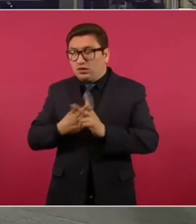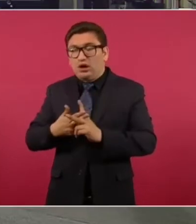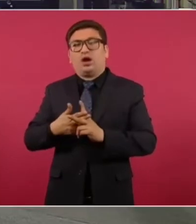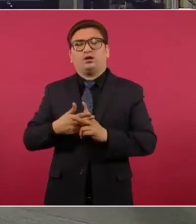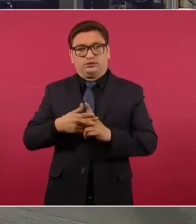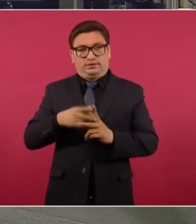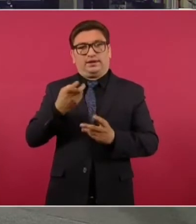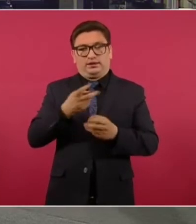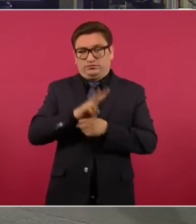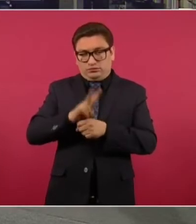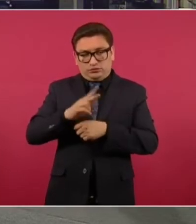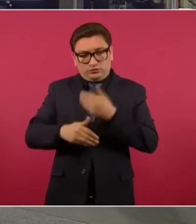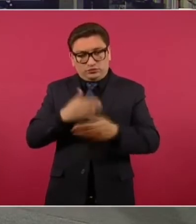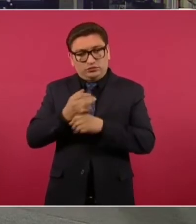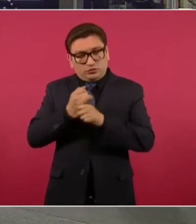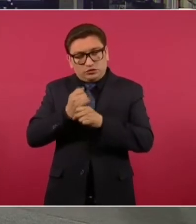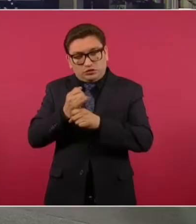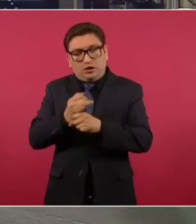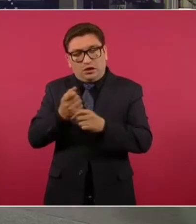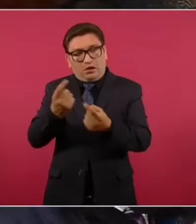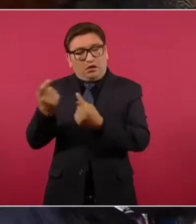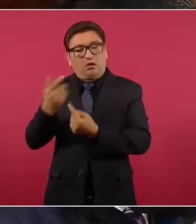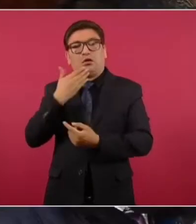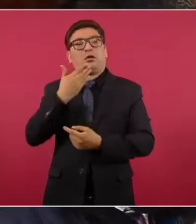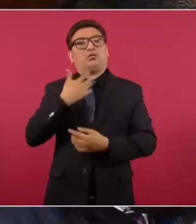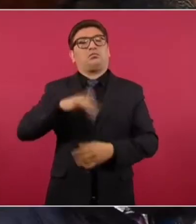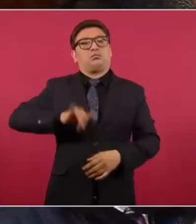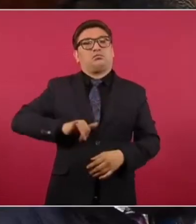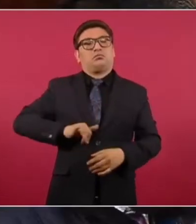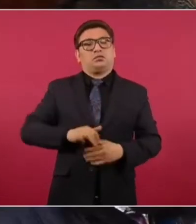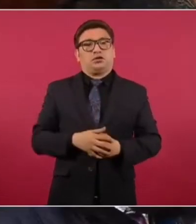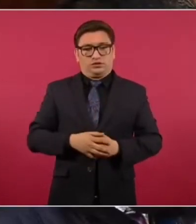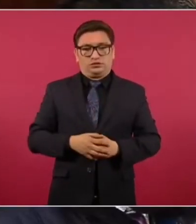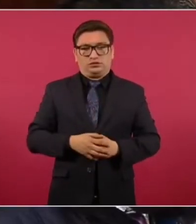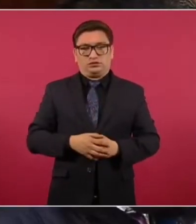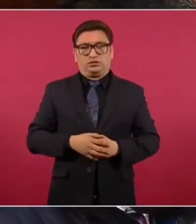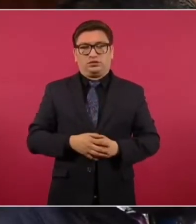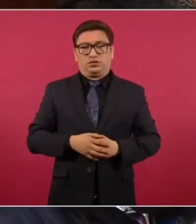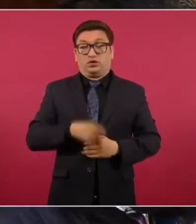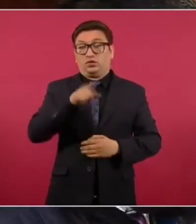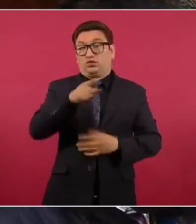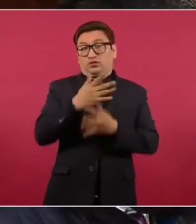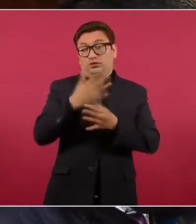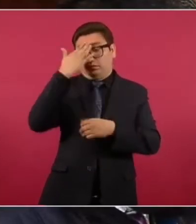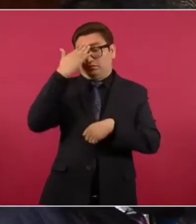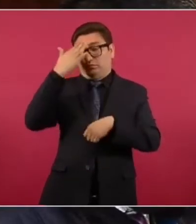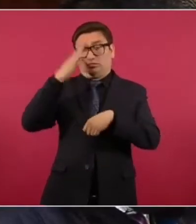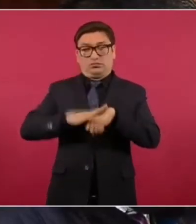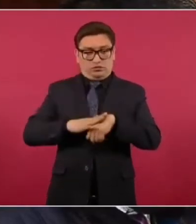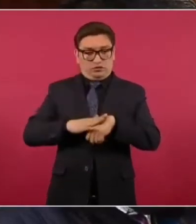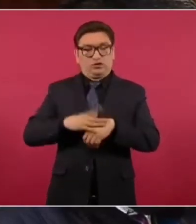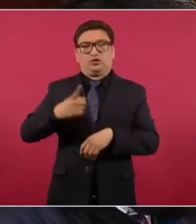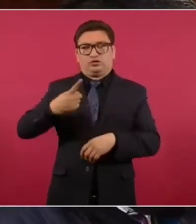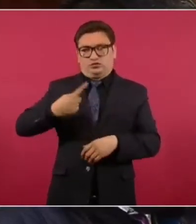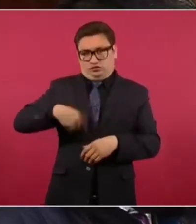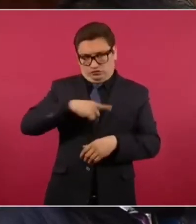algunos casos y me parece pues muy interesante. Usted cita mucho a la memoria,